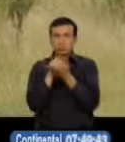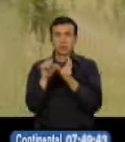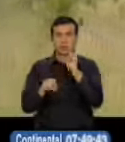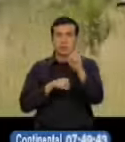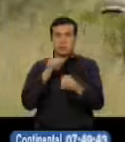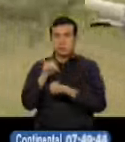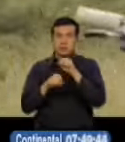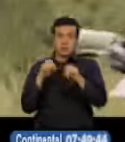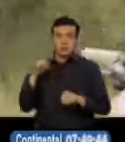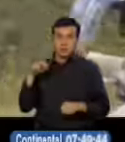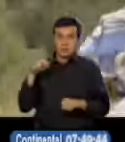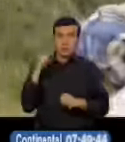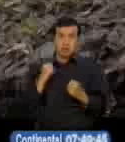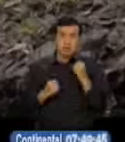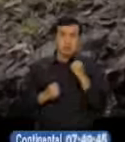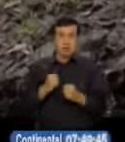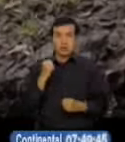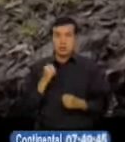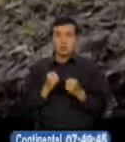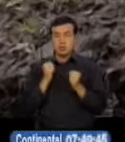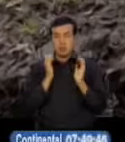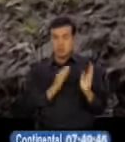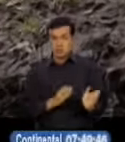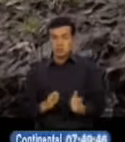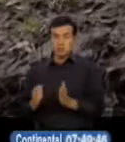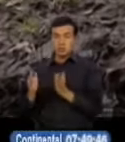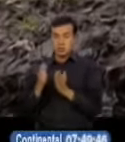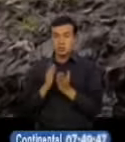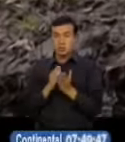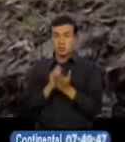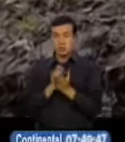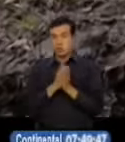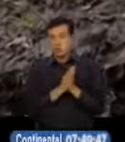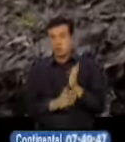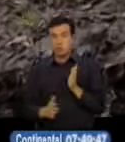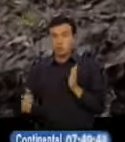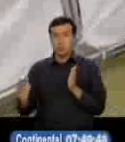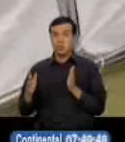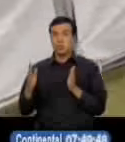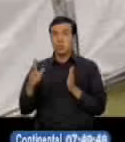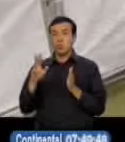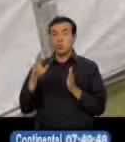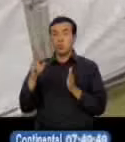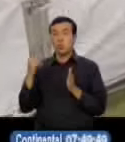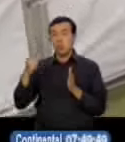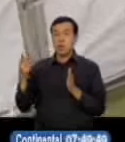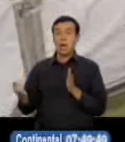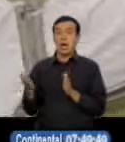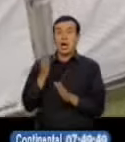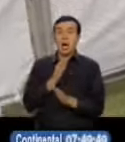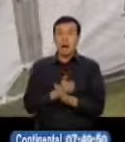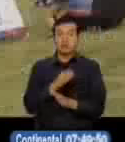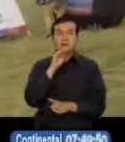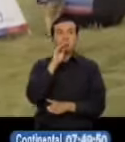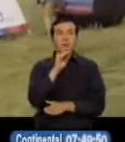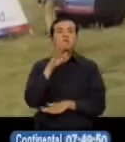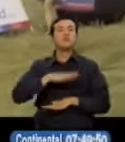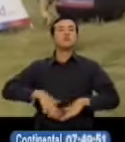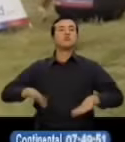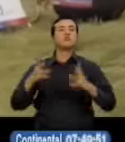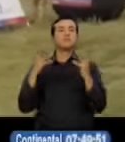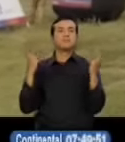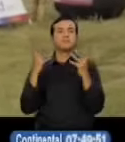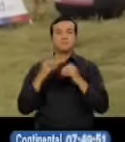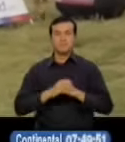trekking, darán a conocer el trazado del recorrido, como es habitual, solo 24 horas antes de la fecha para la tercera